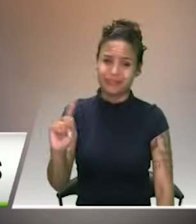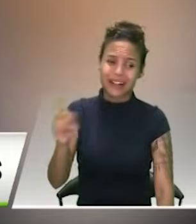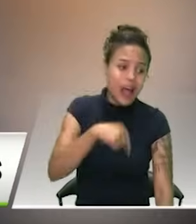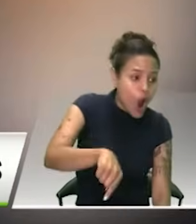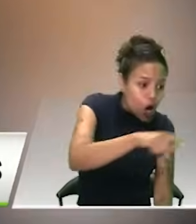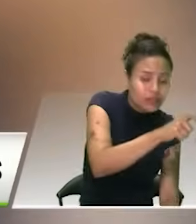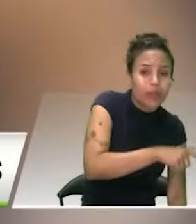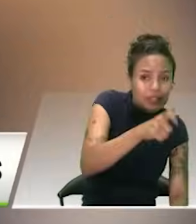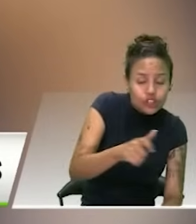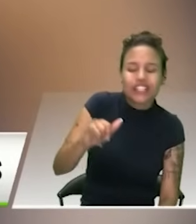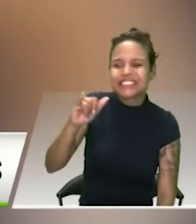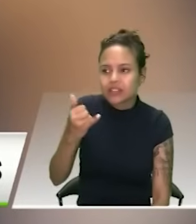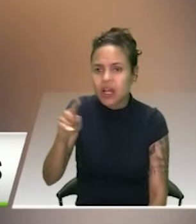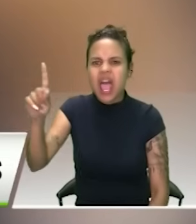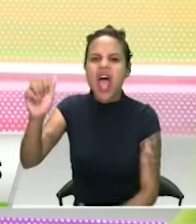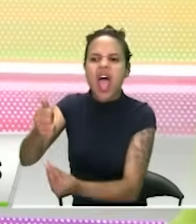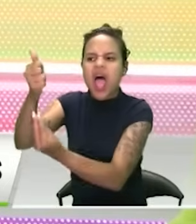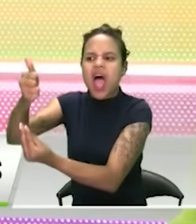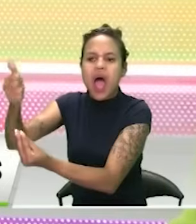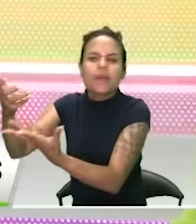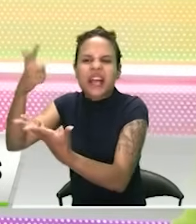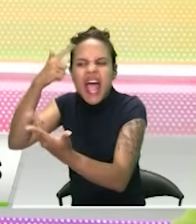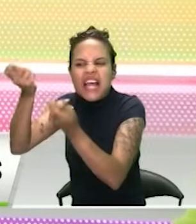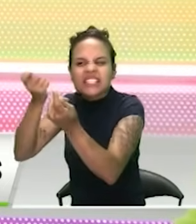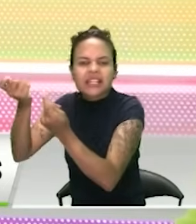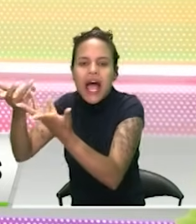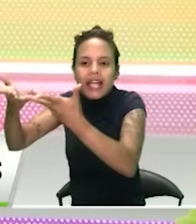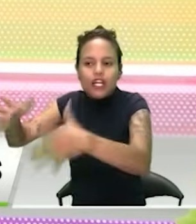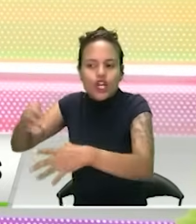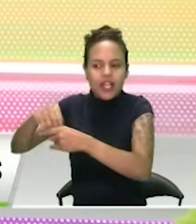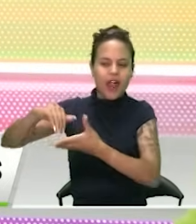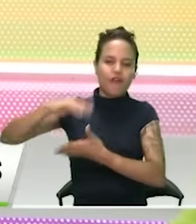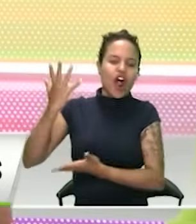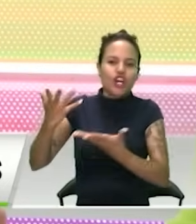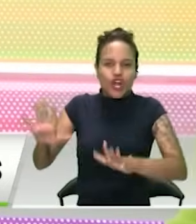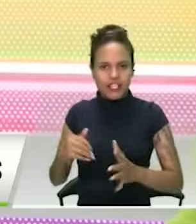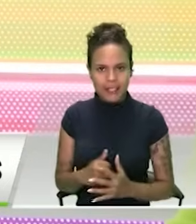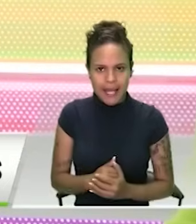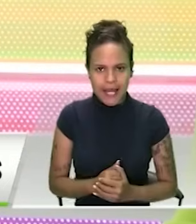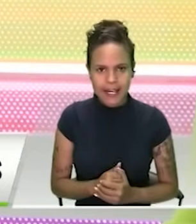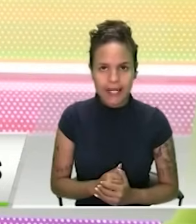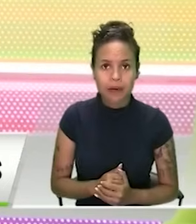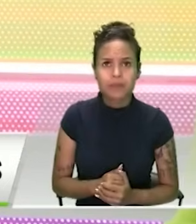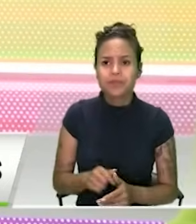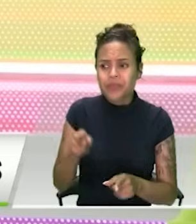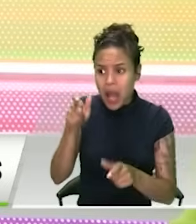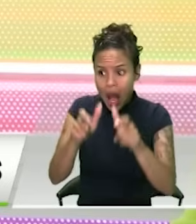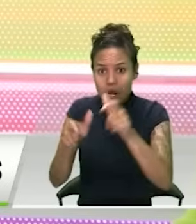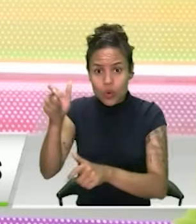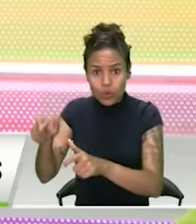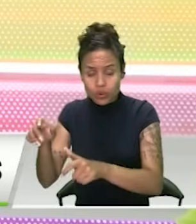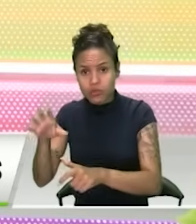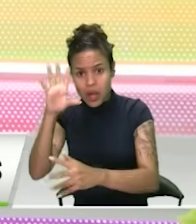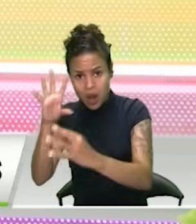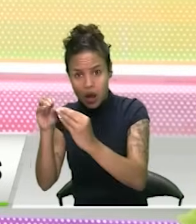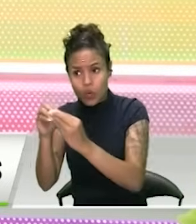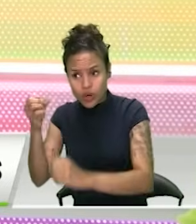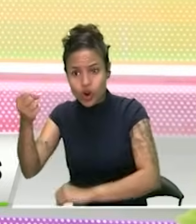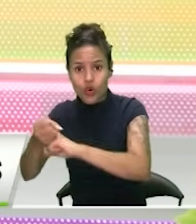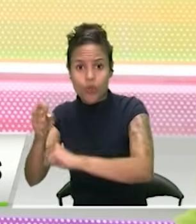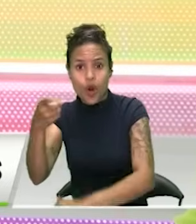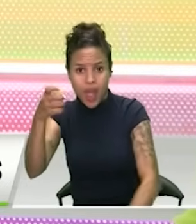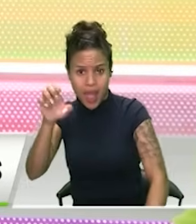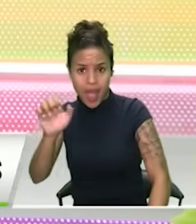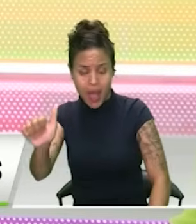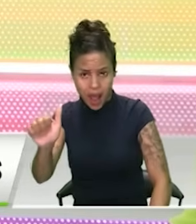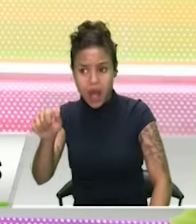fue una estrategia para que no lo sacaran a ellos. Diversas fueron las reacciones a favor del grupo empresarial antioqueño. Se destaca